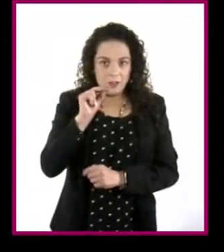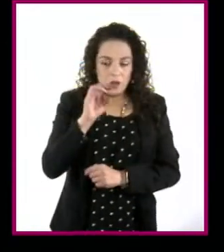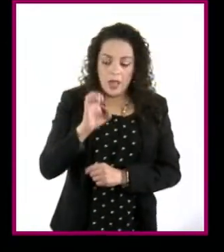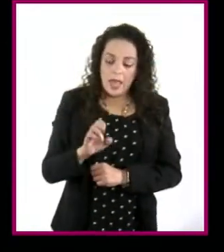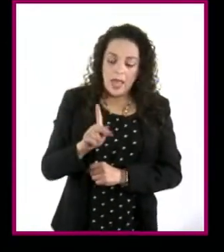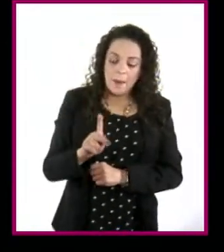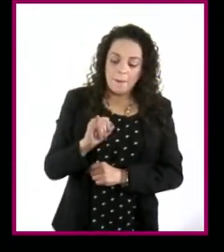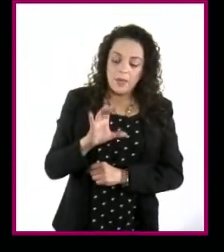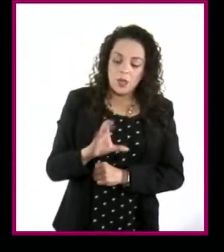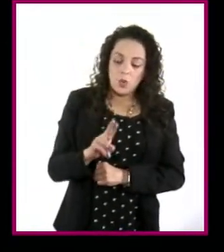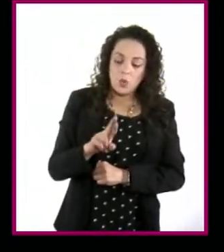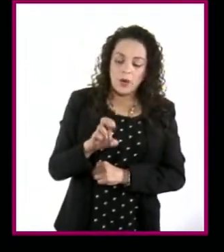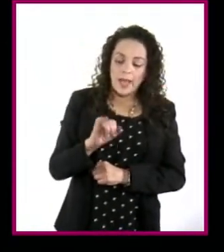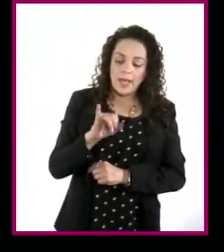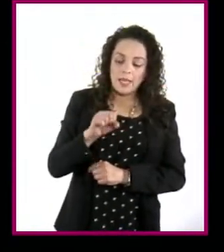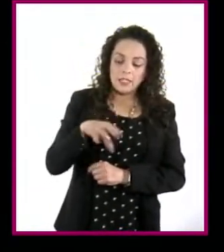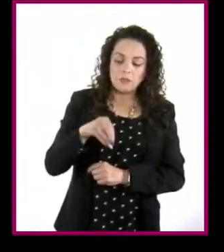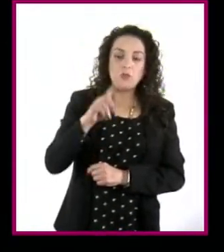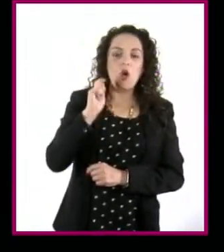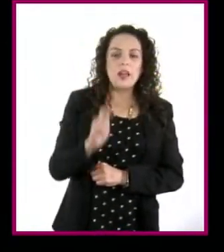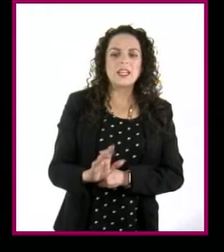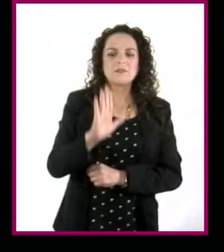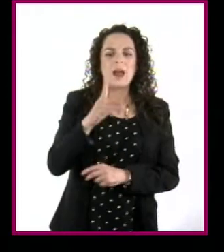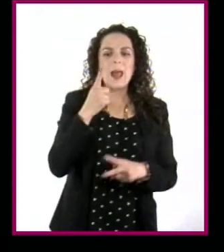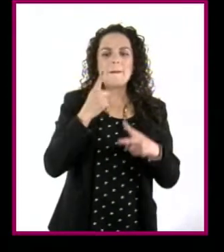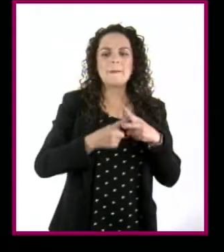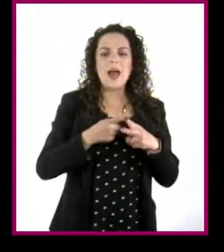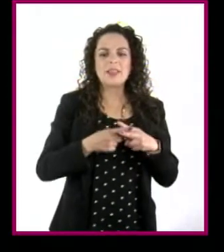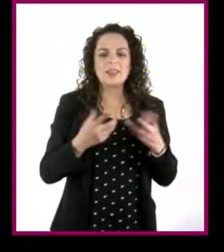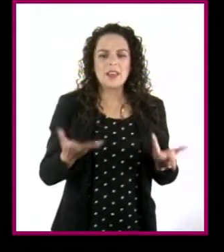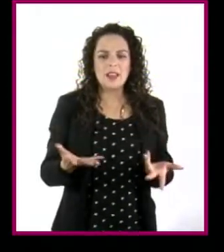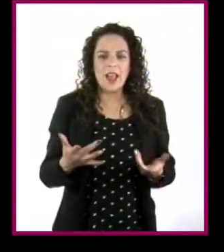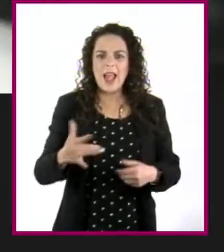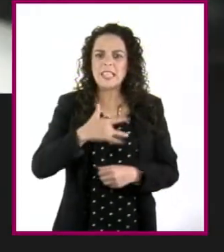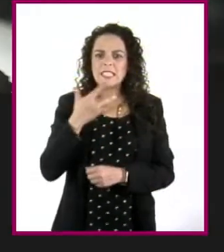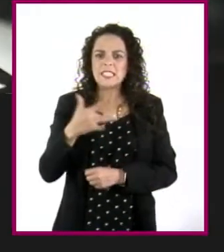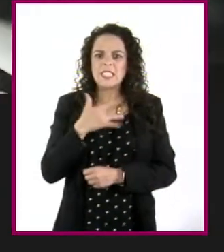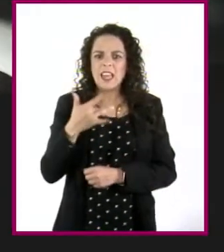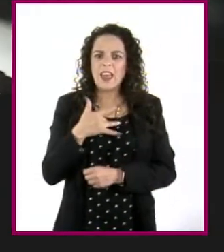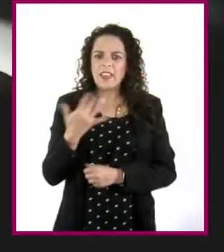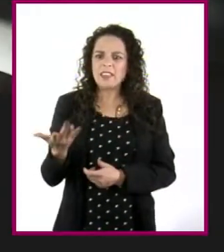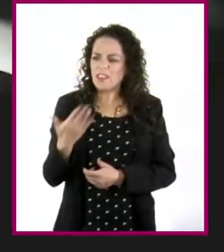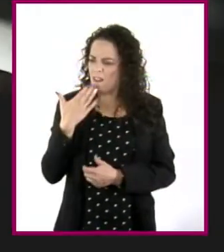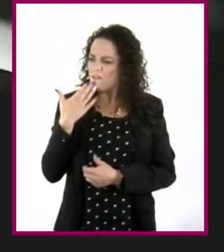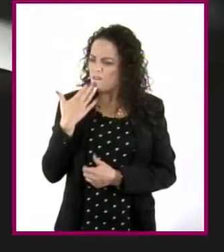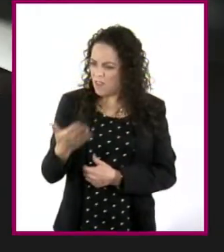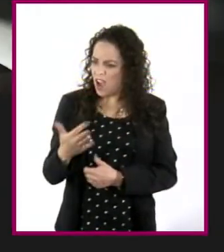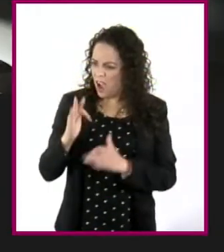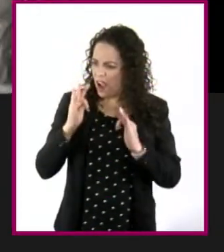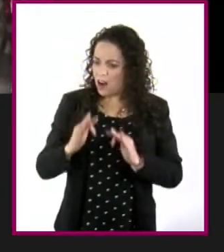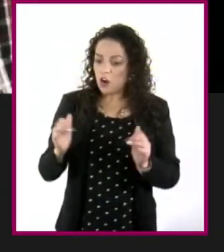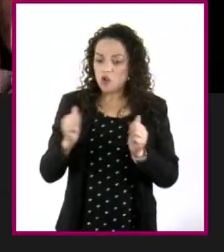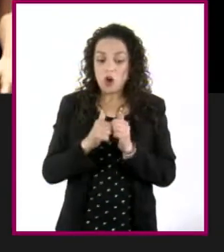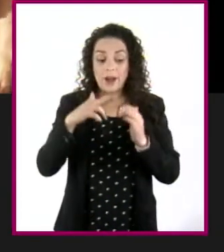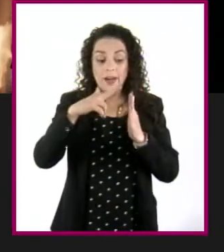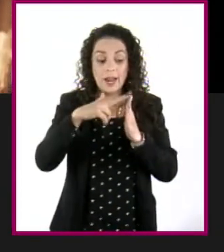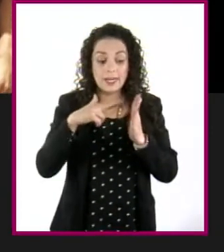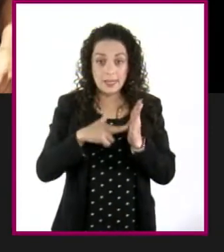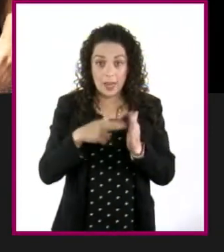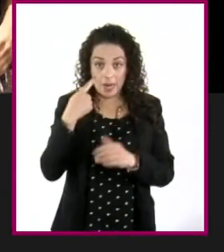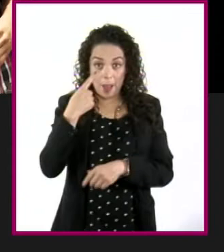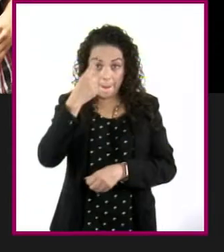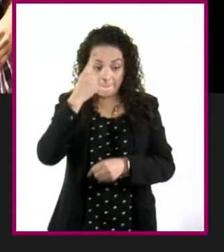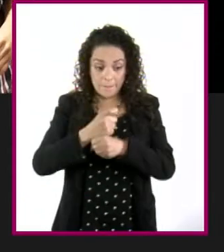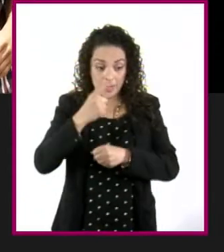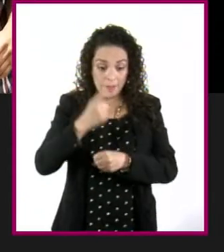epicureísmo plantea una suerte de matemática del placer que sigue las siguientes reglas. Primer regla: